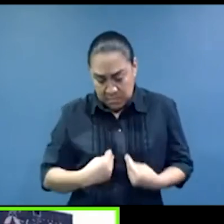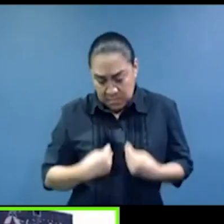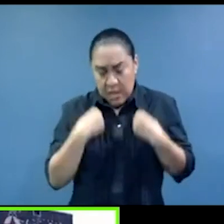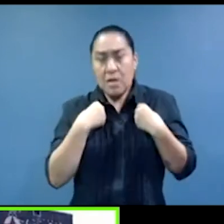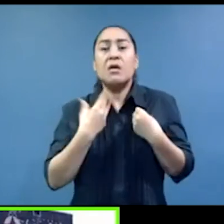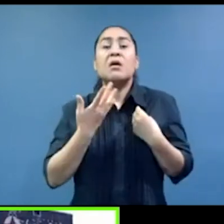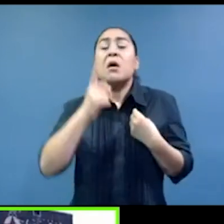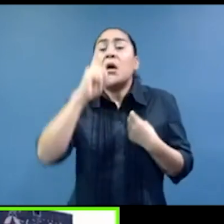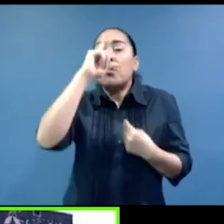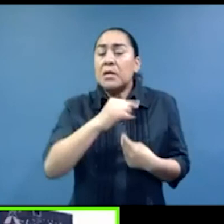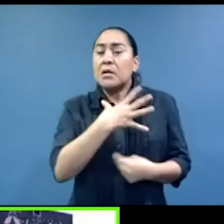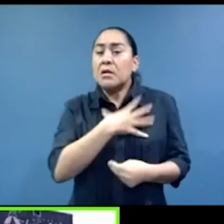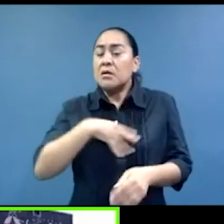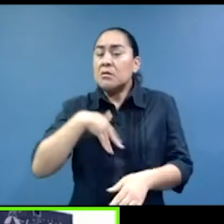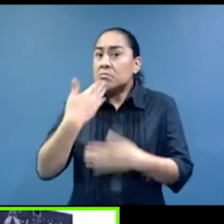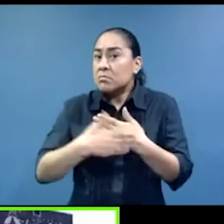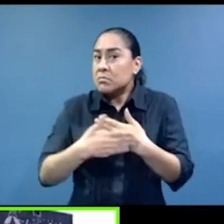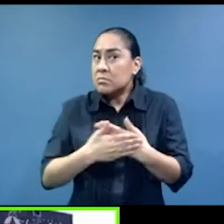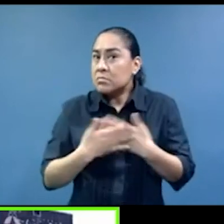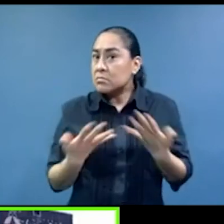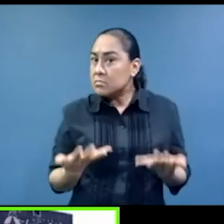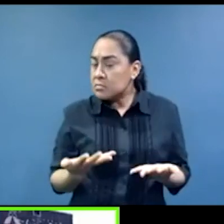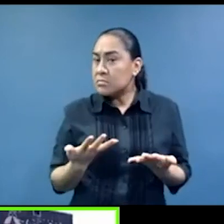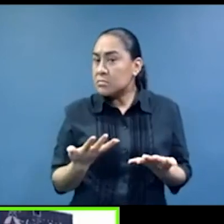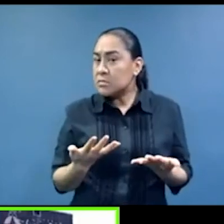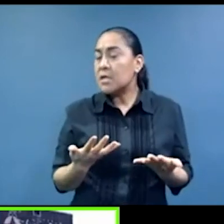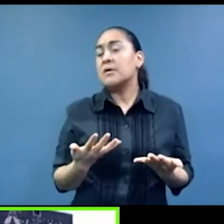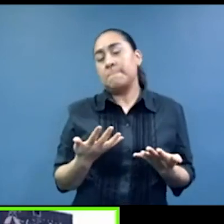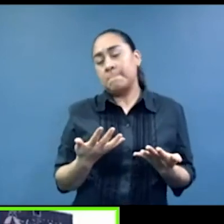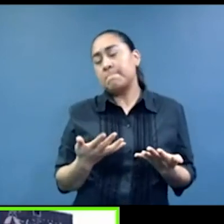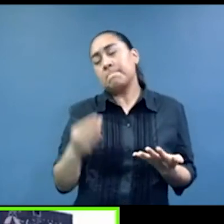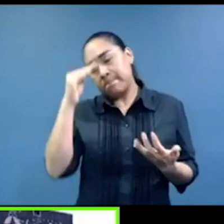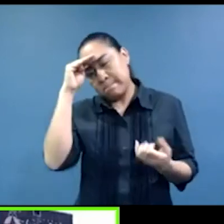útero. Y entonces, como medida,